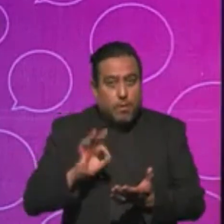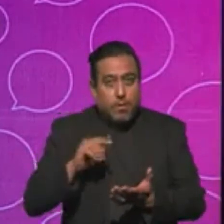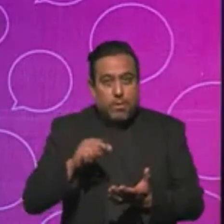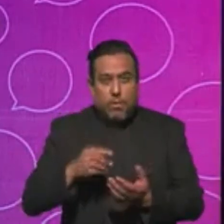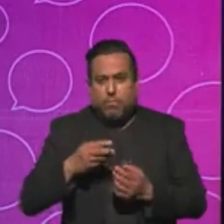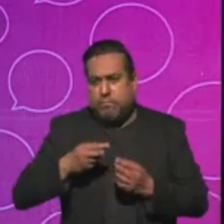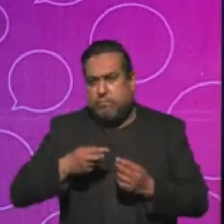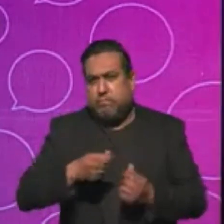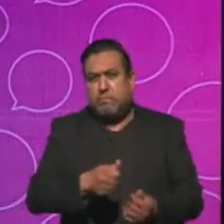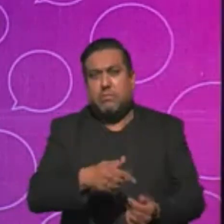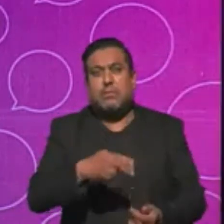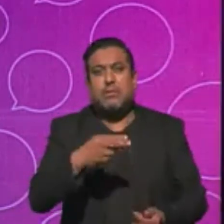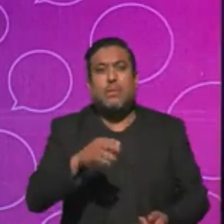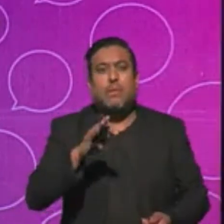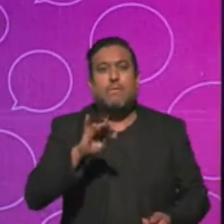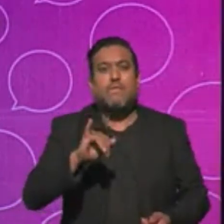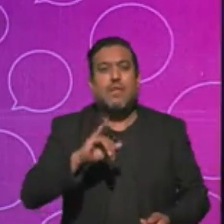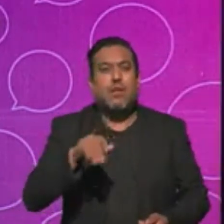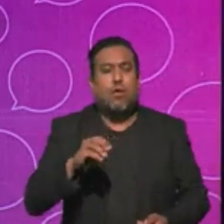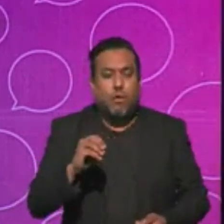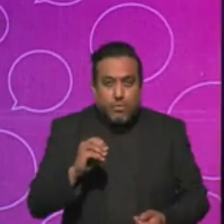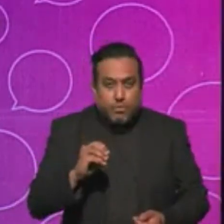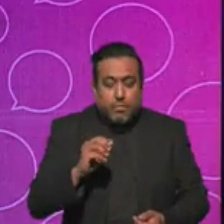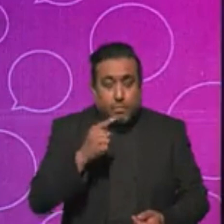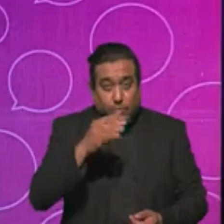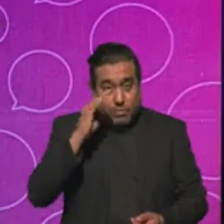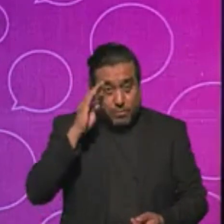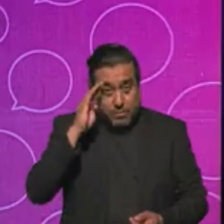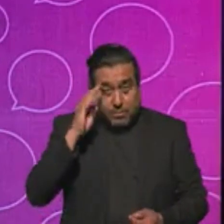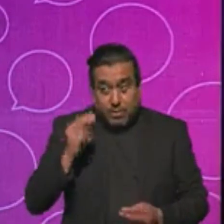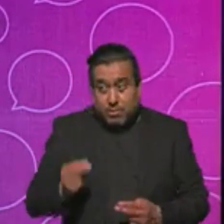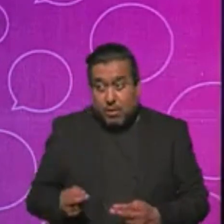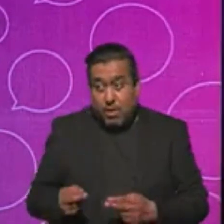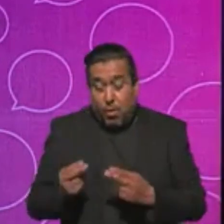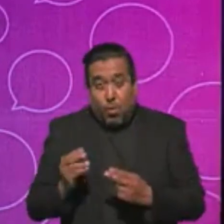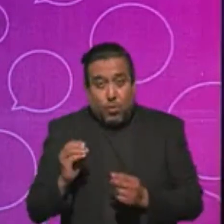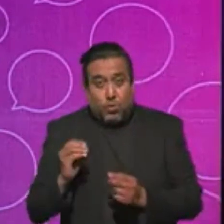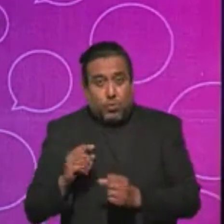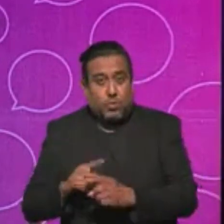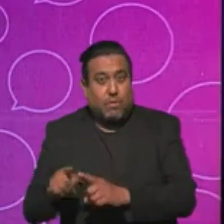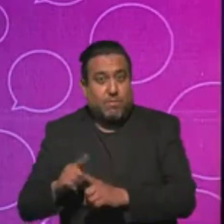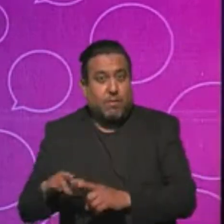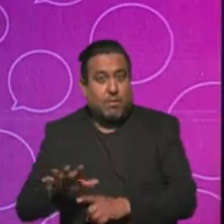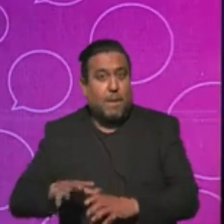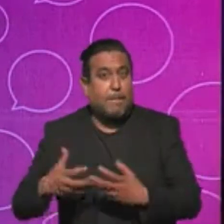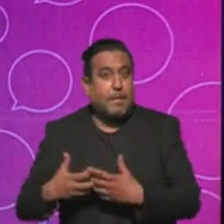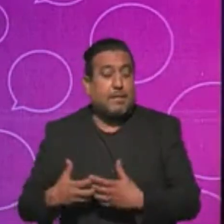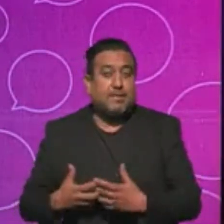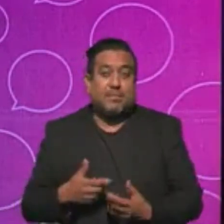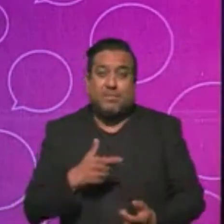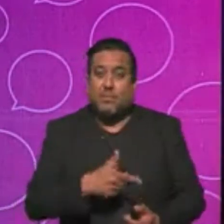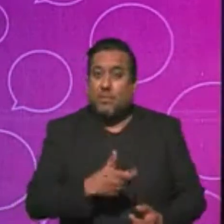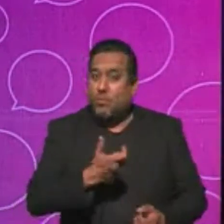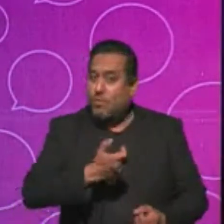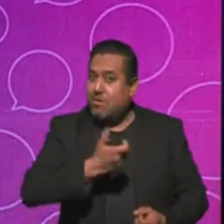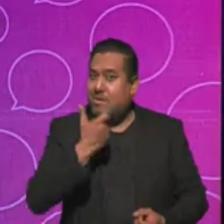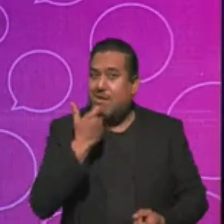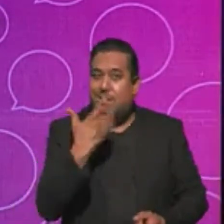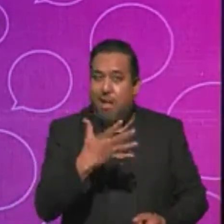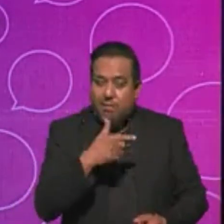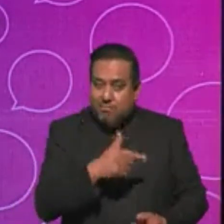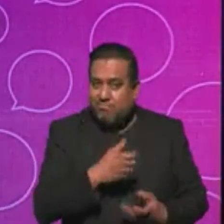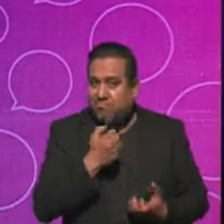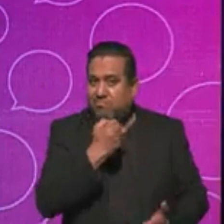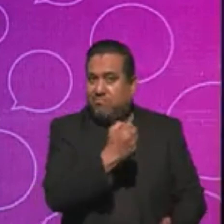fijo es decir ningún negocio ninguna empresa ningún comercio sale adelante con un gasto fijo tan alto Qué